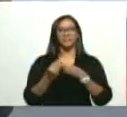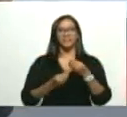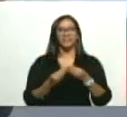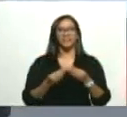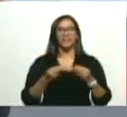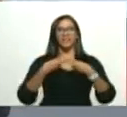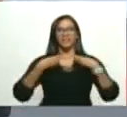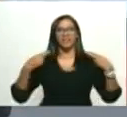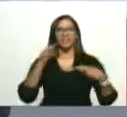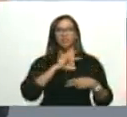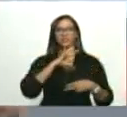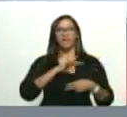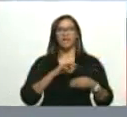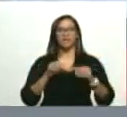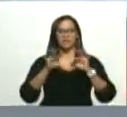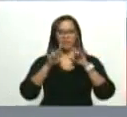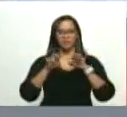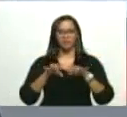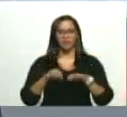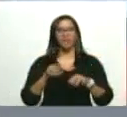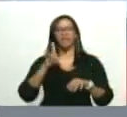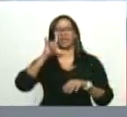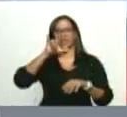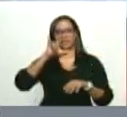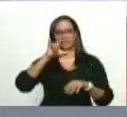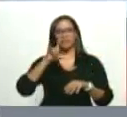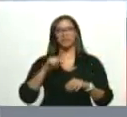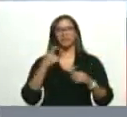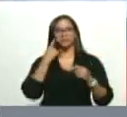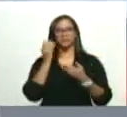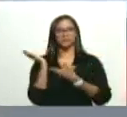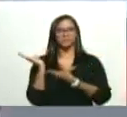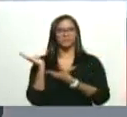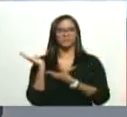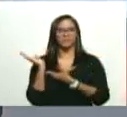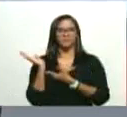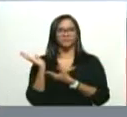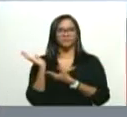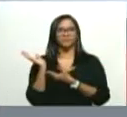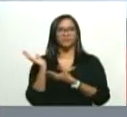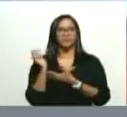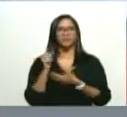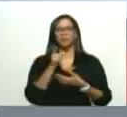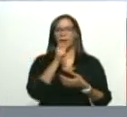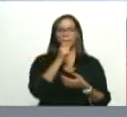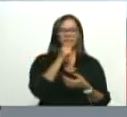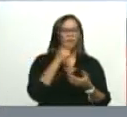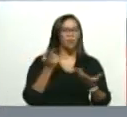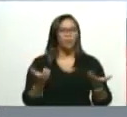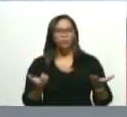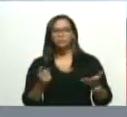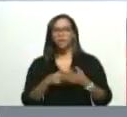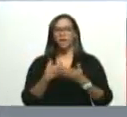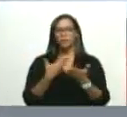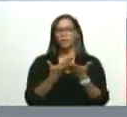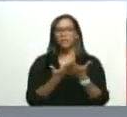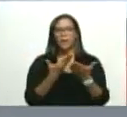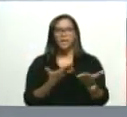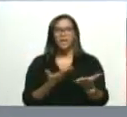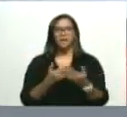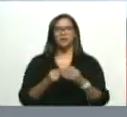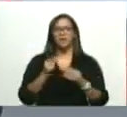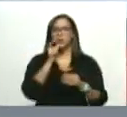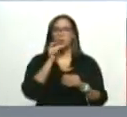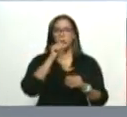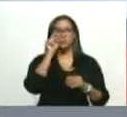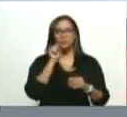mis redes sociales, que voy a abrir ahorita la cuenta de Instagram, que es @boriscastellano1. Si usted tiene una pregunta, tiene un planteamiento, tiene un